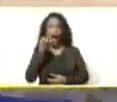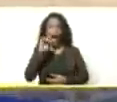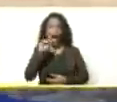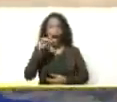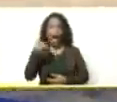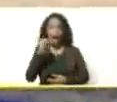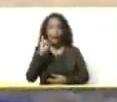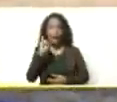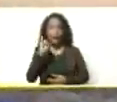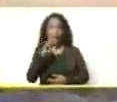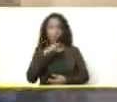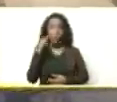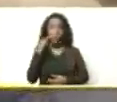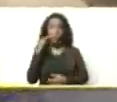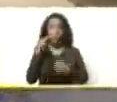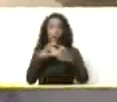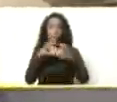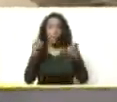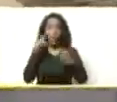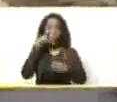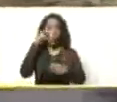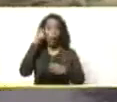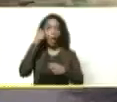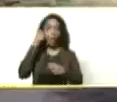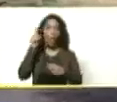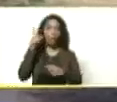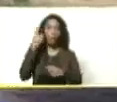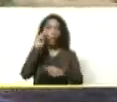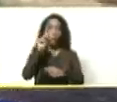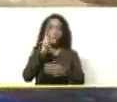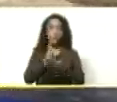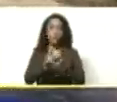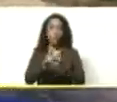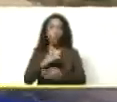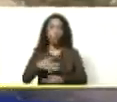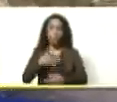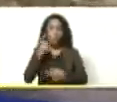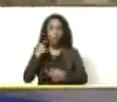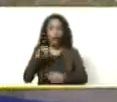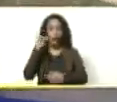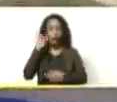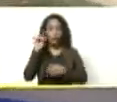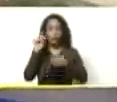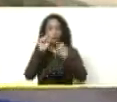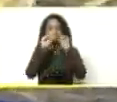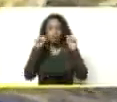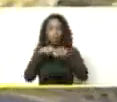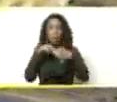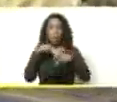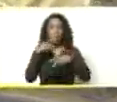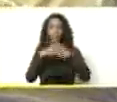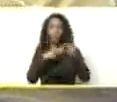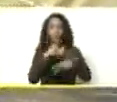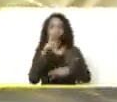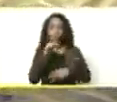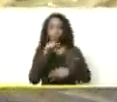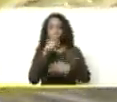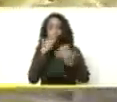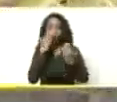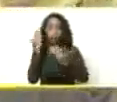hasta de origen hasta de un kilo fíjese aquí podemos tenemos un sistema de producción que no tiene